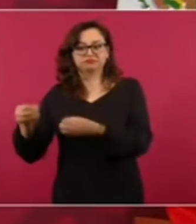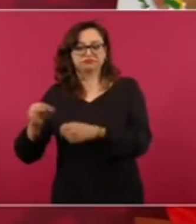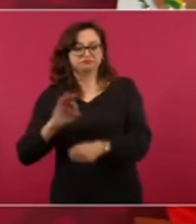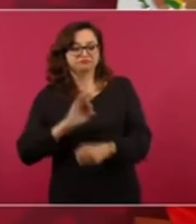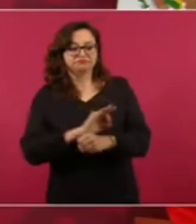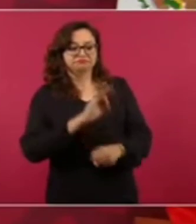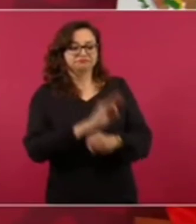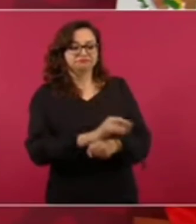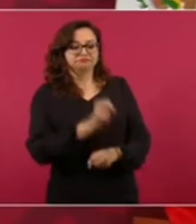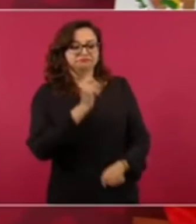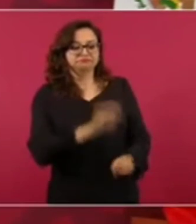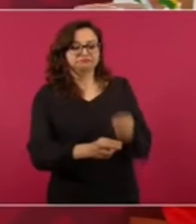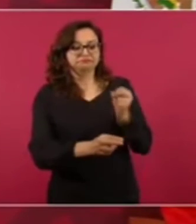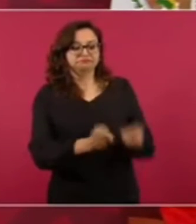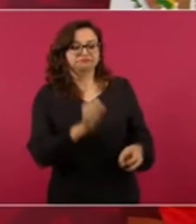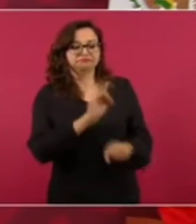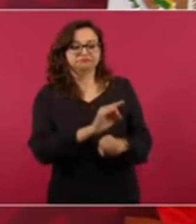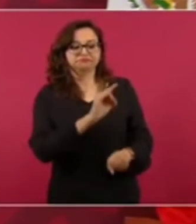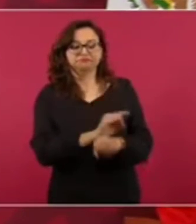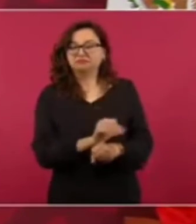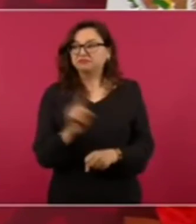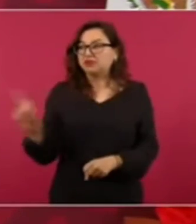O sea, ya en el Ejecutivo